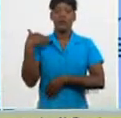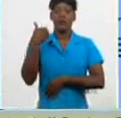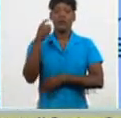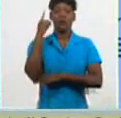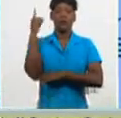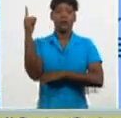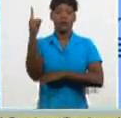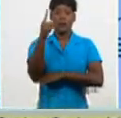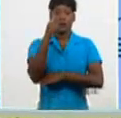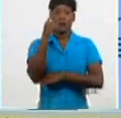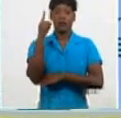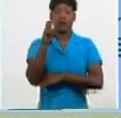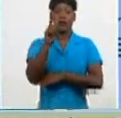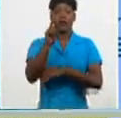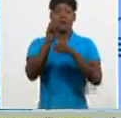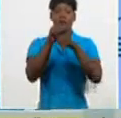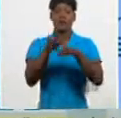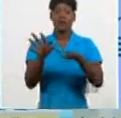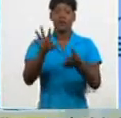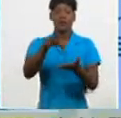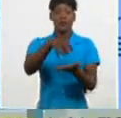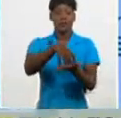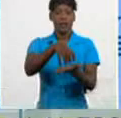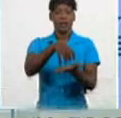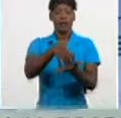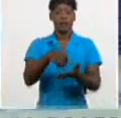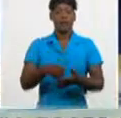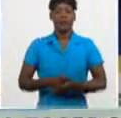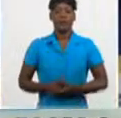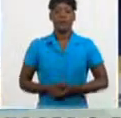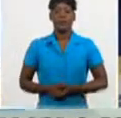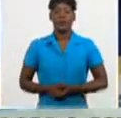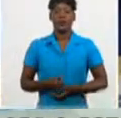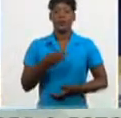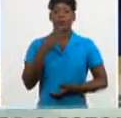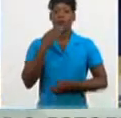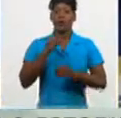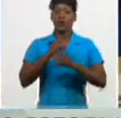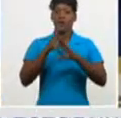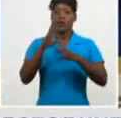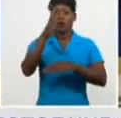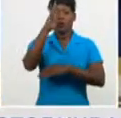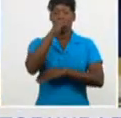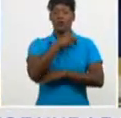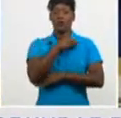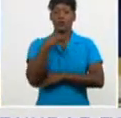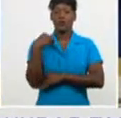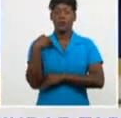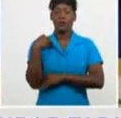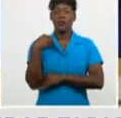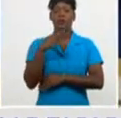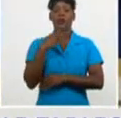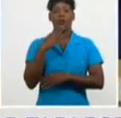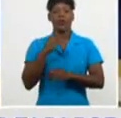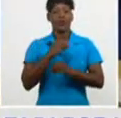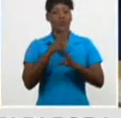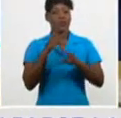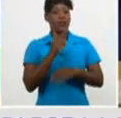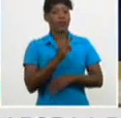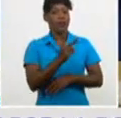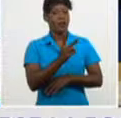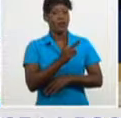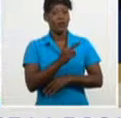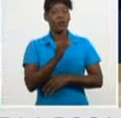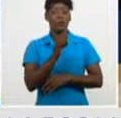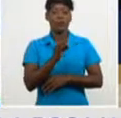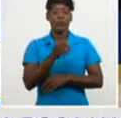de epidemiología del MINSAP. Doctor, buenos días. Buenos días a ustedes, a Gisela, que nos apoya y nos conduce, y